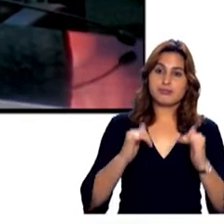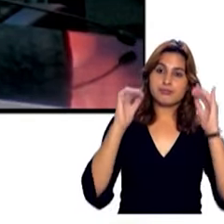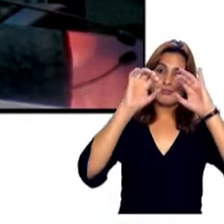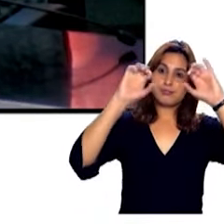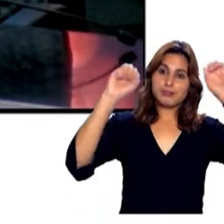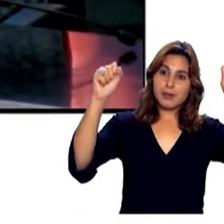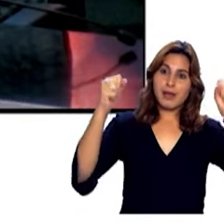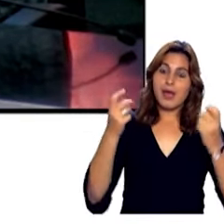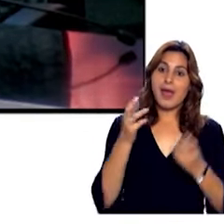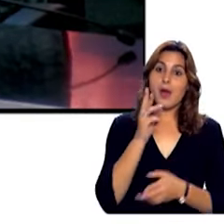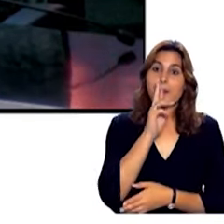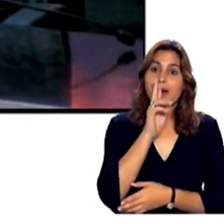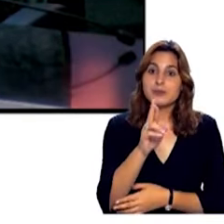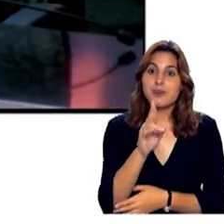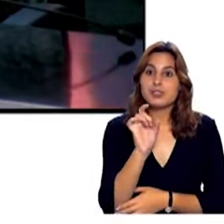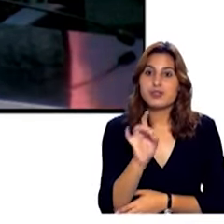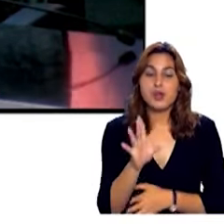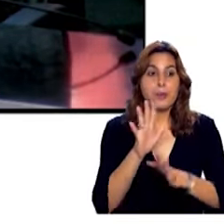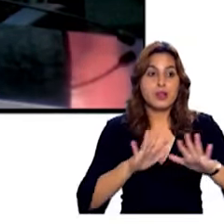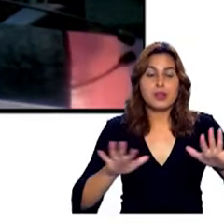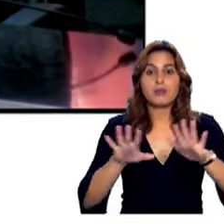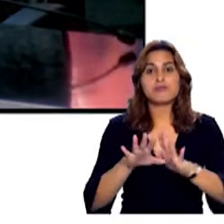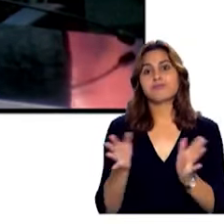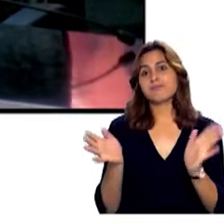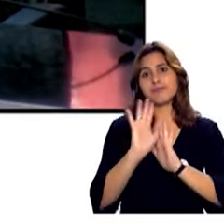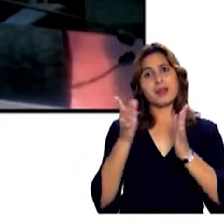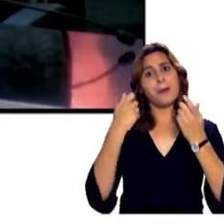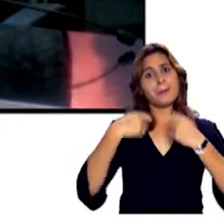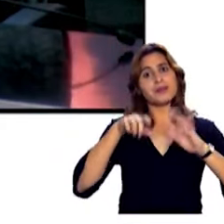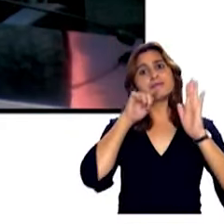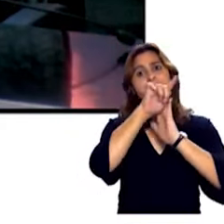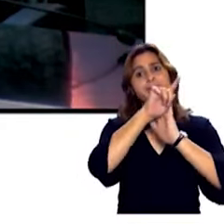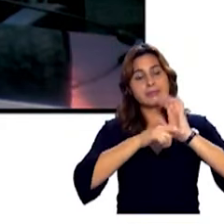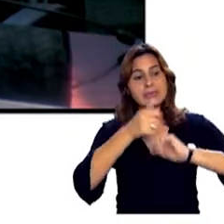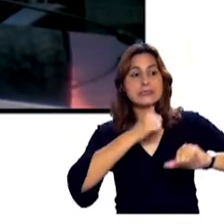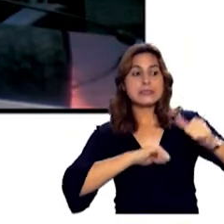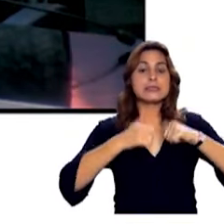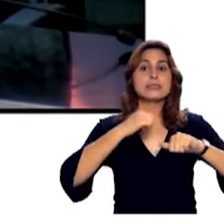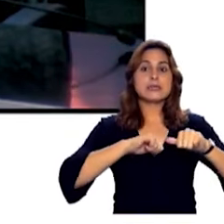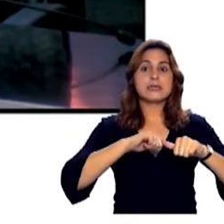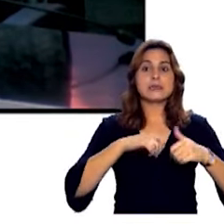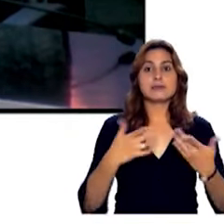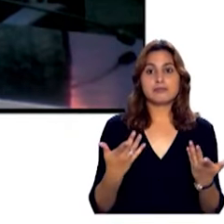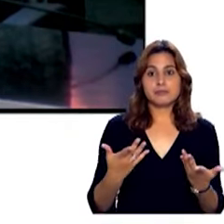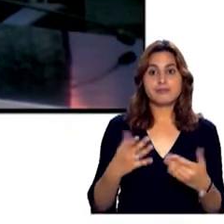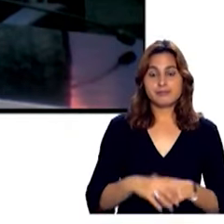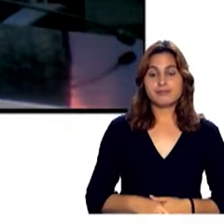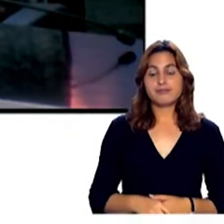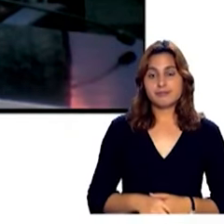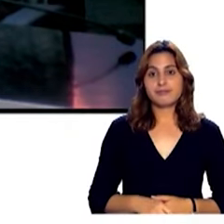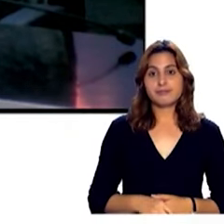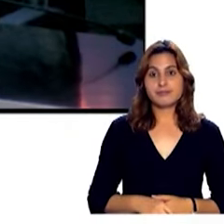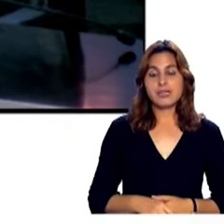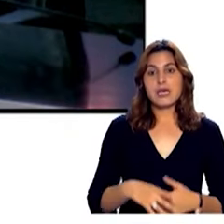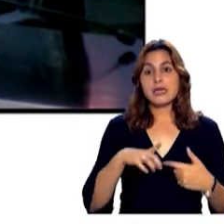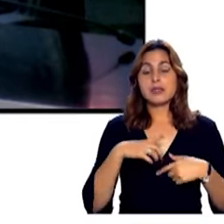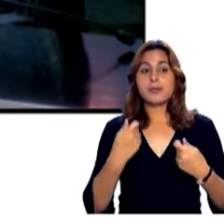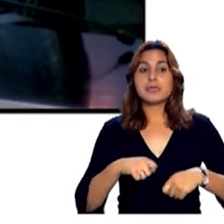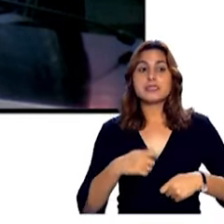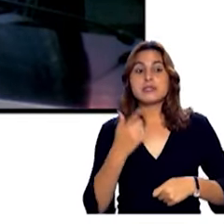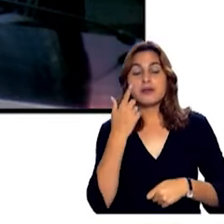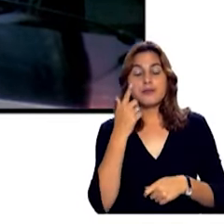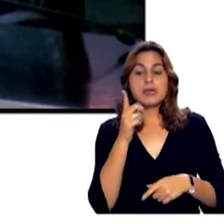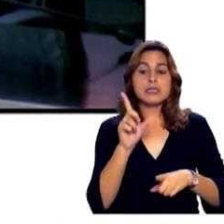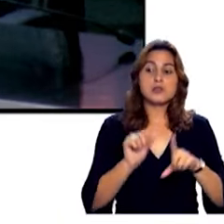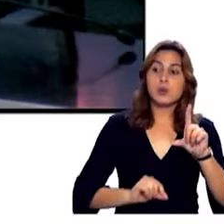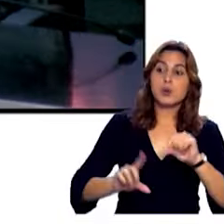los asuntos que Son planteados se es necesario establecer Unos filtros filtros a los cuales se referirá con Mayor acerto